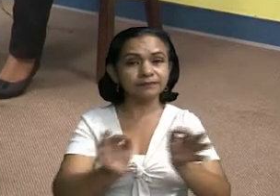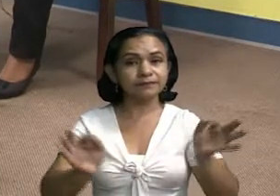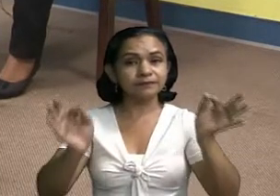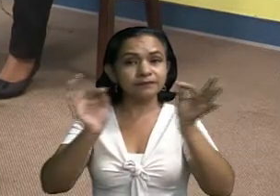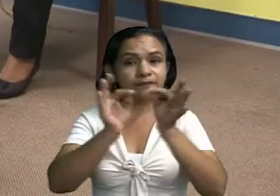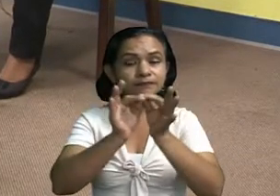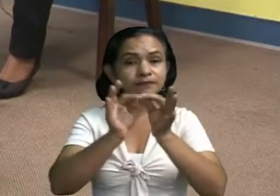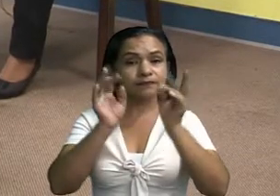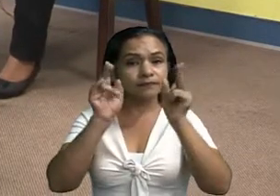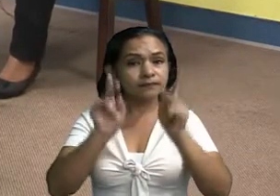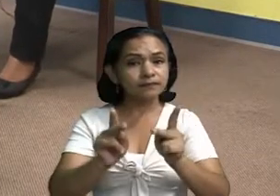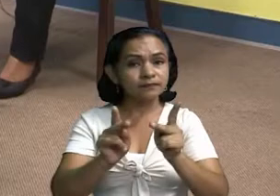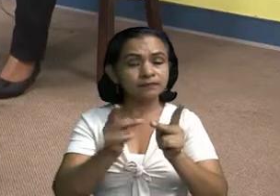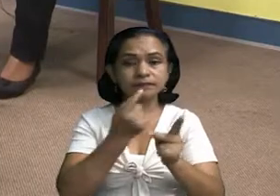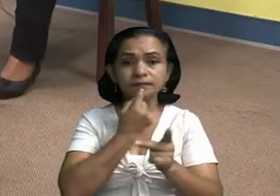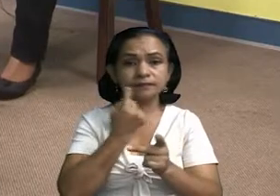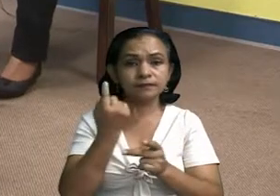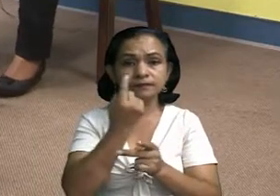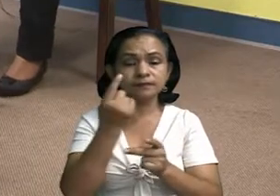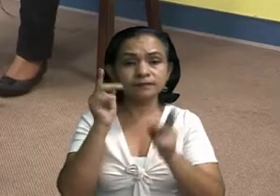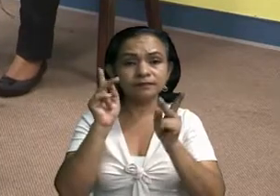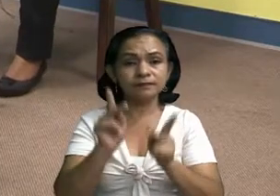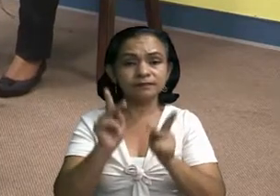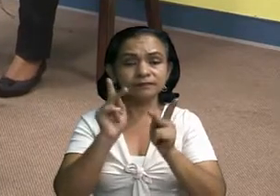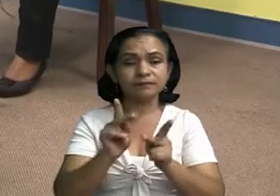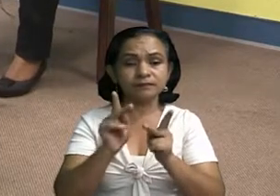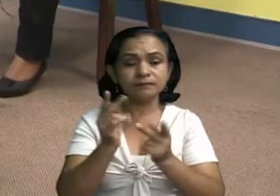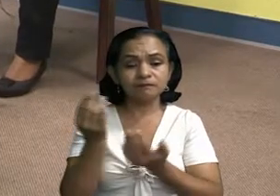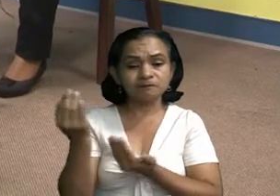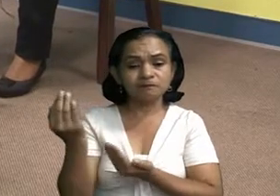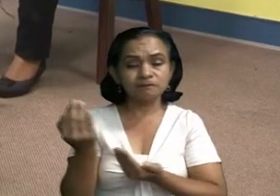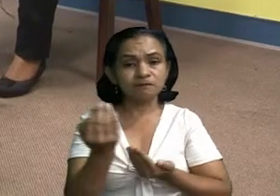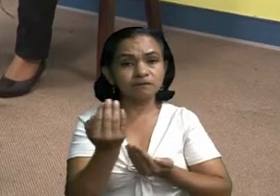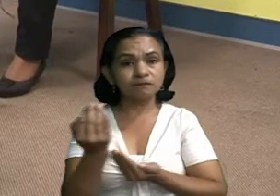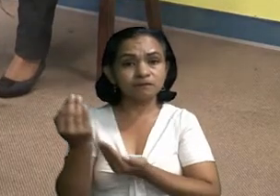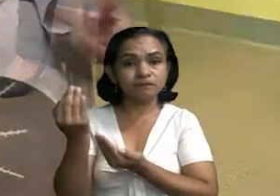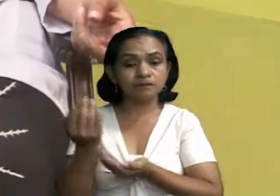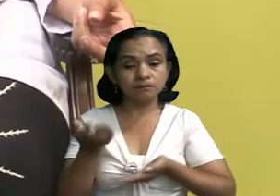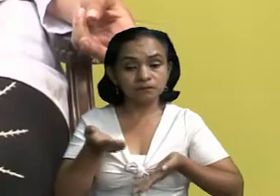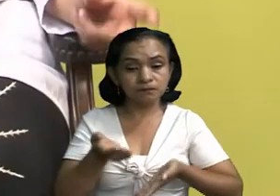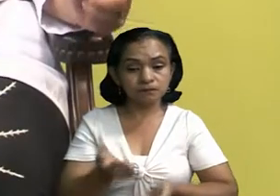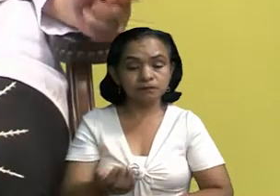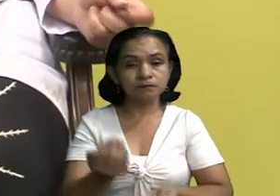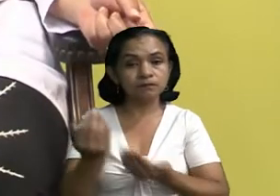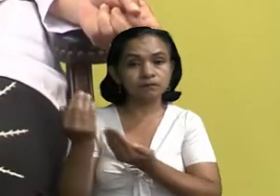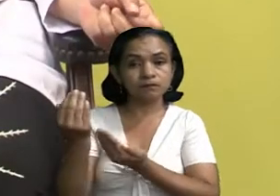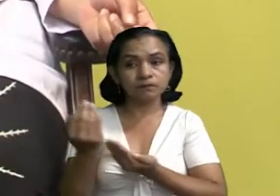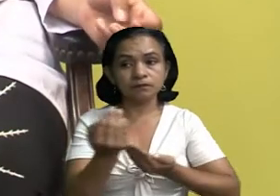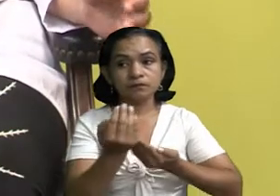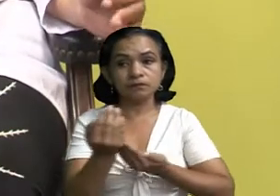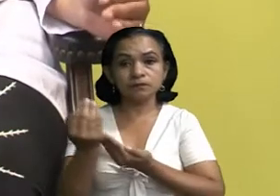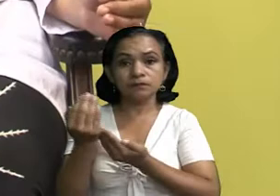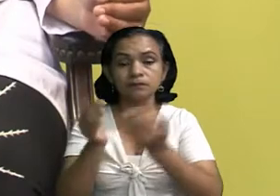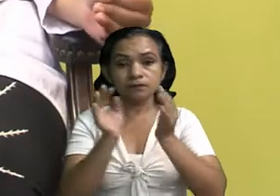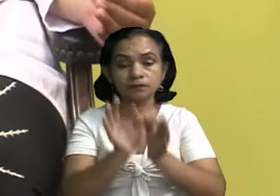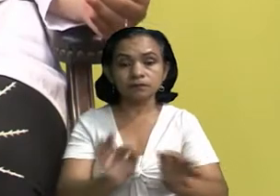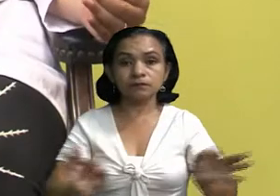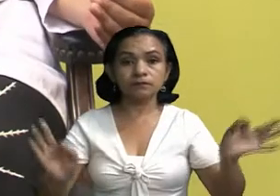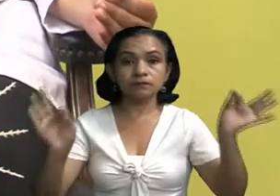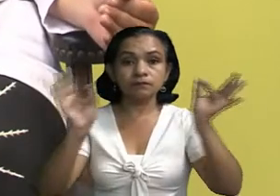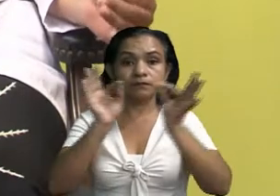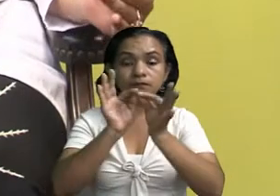da en infecciones en neonatos, en niños que acaban de nacer. Por eso la importancia radica